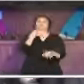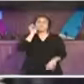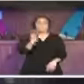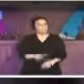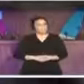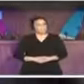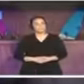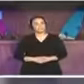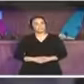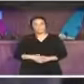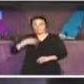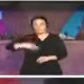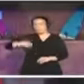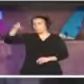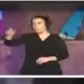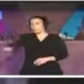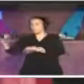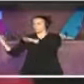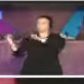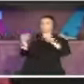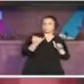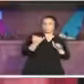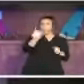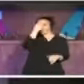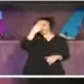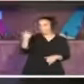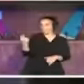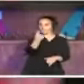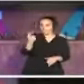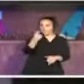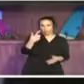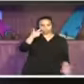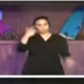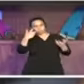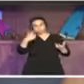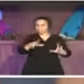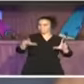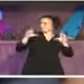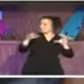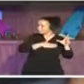Buscando dinero y mucha notoriedad.